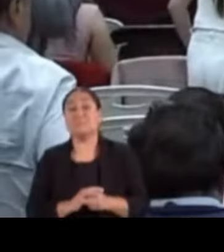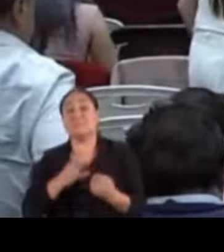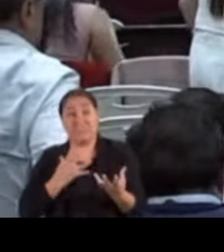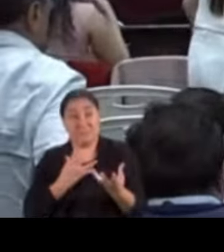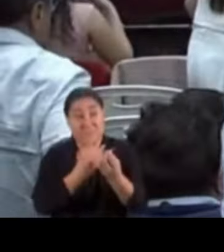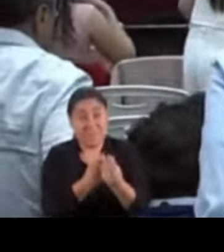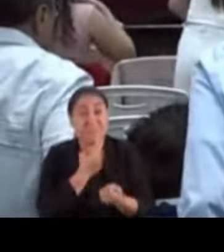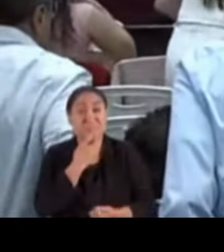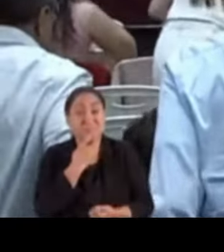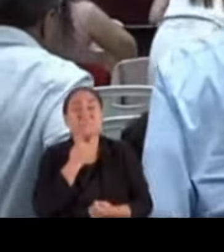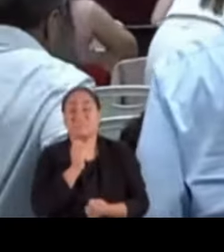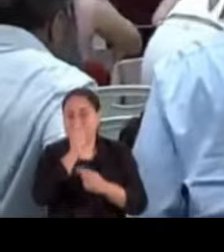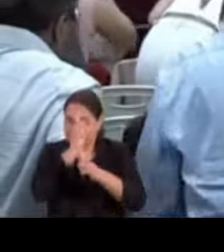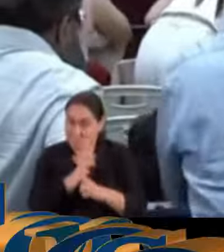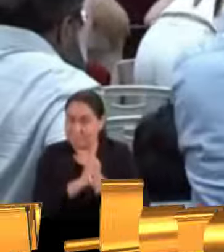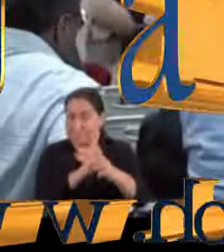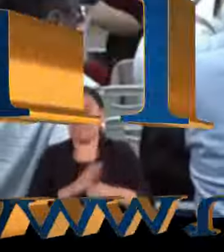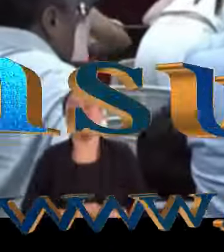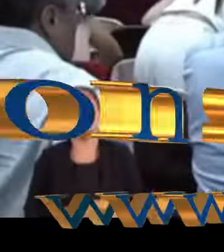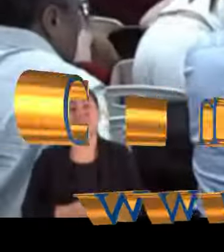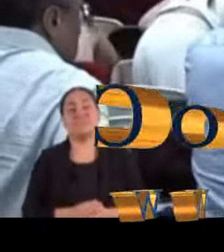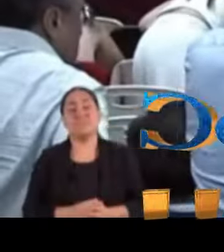honor. Bravo, bravo, bravo.